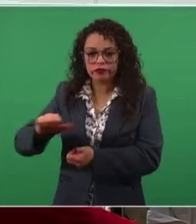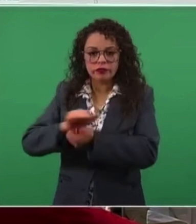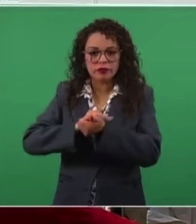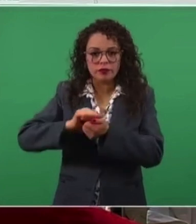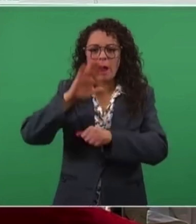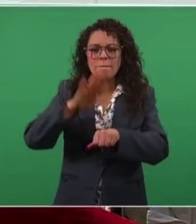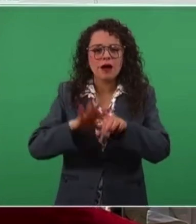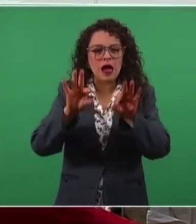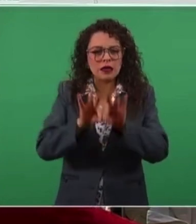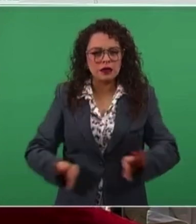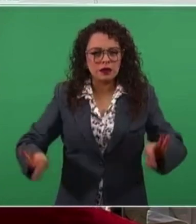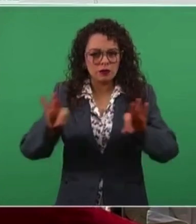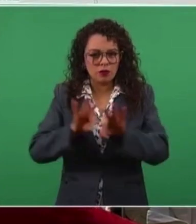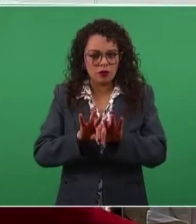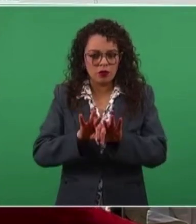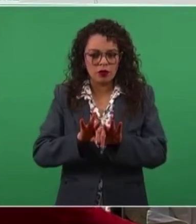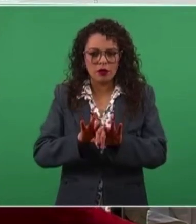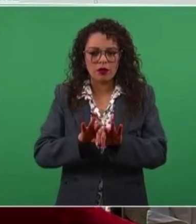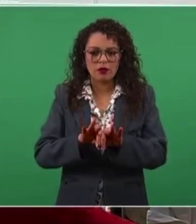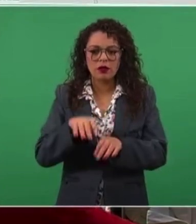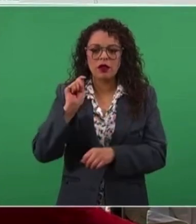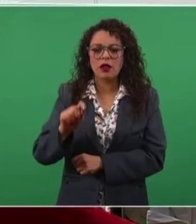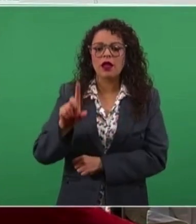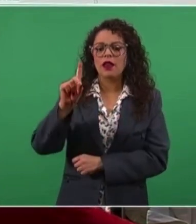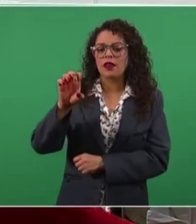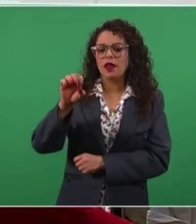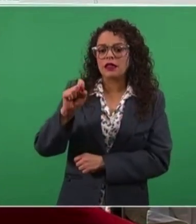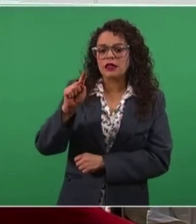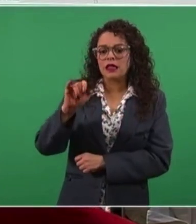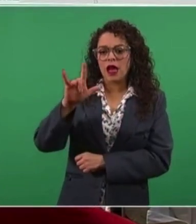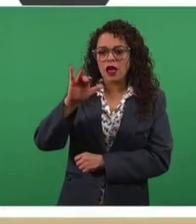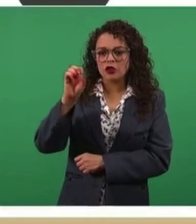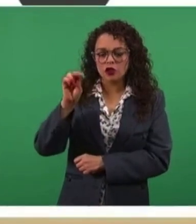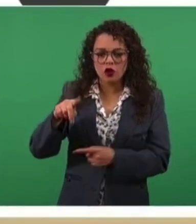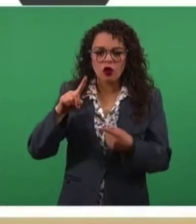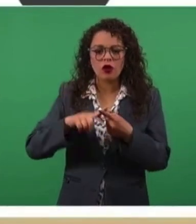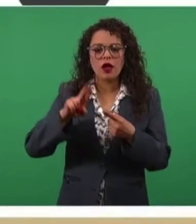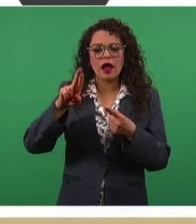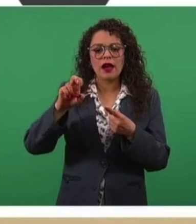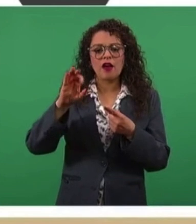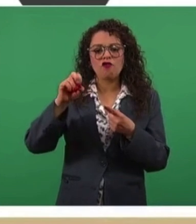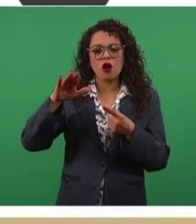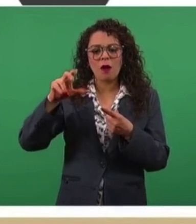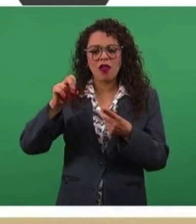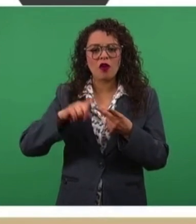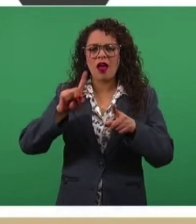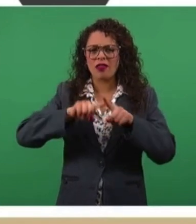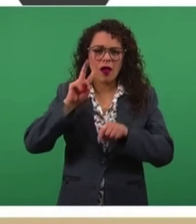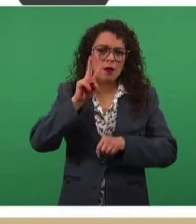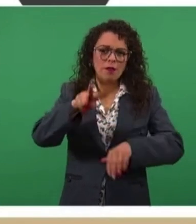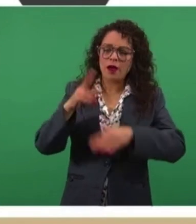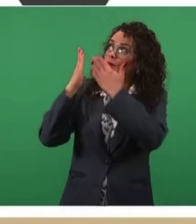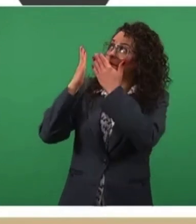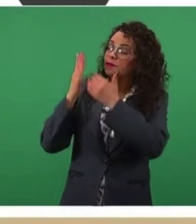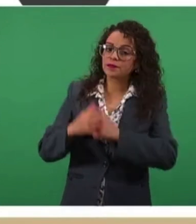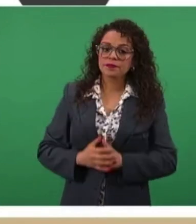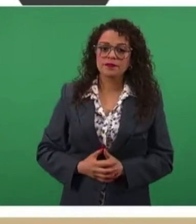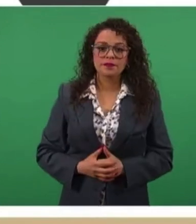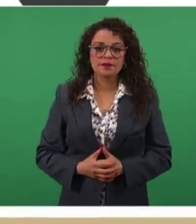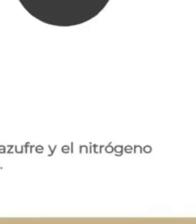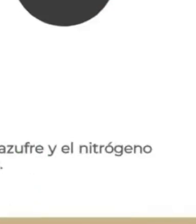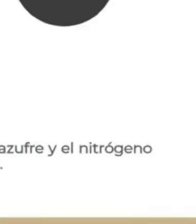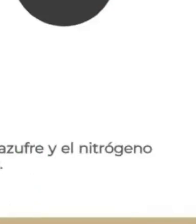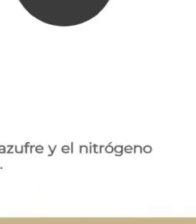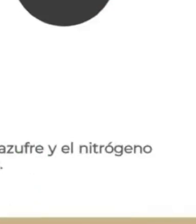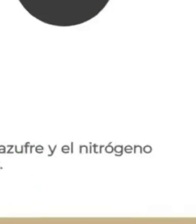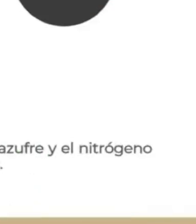de destilación, las hidrodesulfuradoras, las reformadoras, en fin. Y dentro de estas plantas importantes